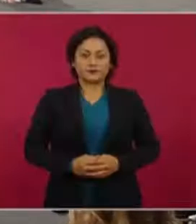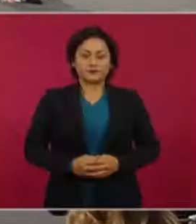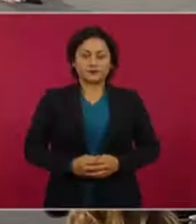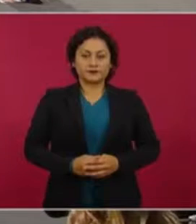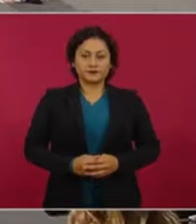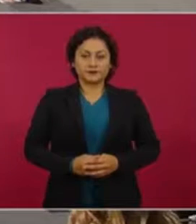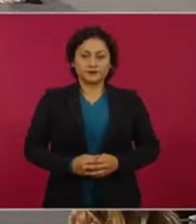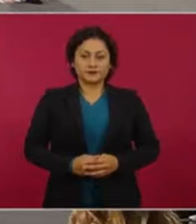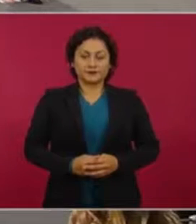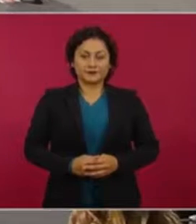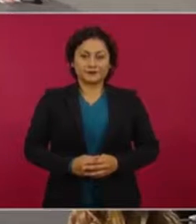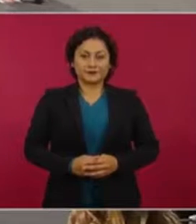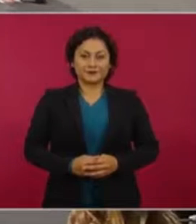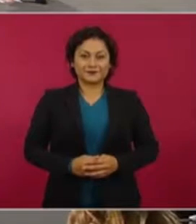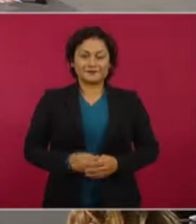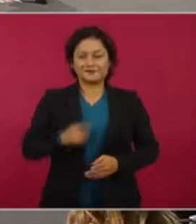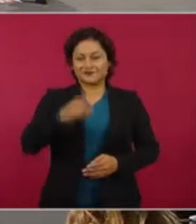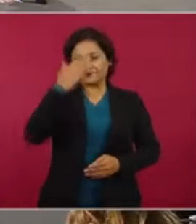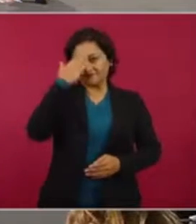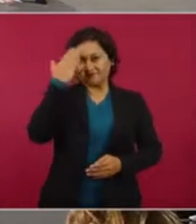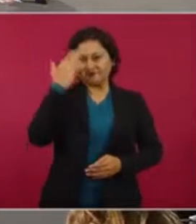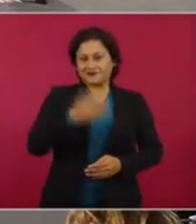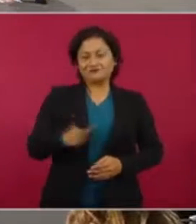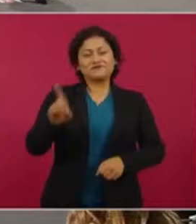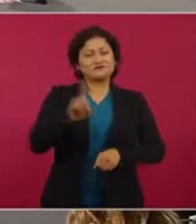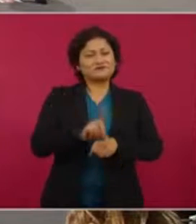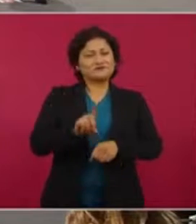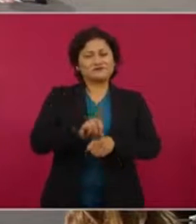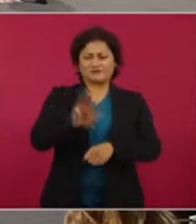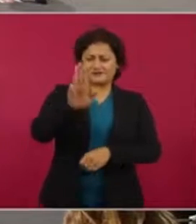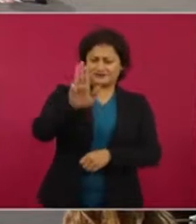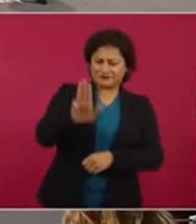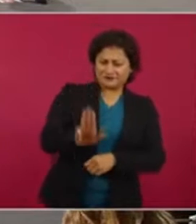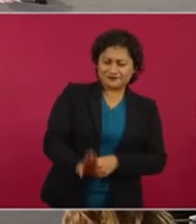quién es quién en las mentiras,